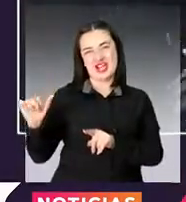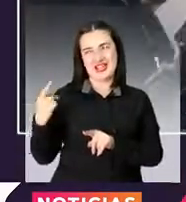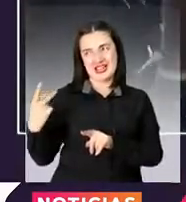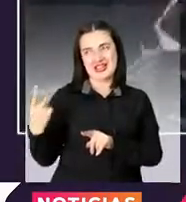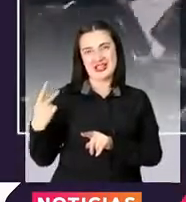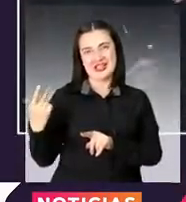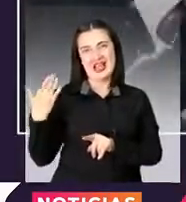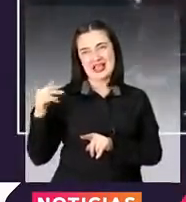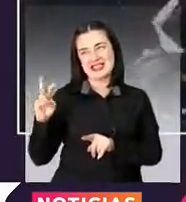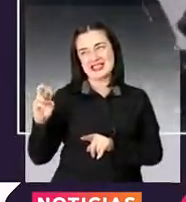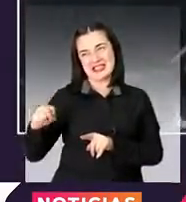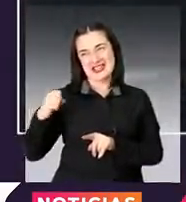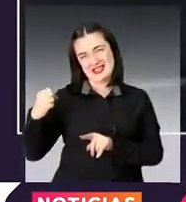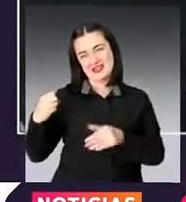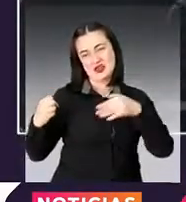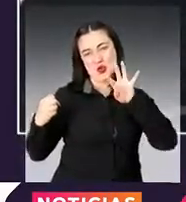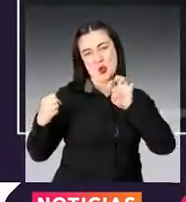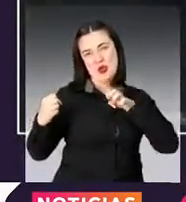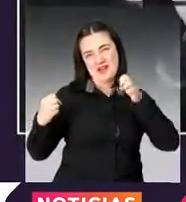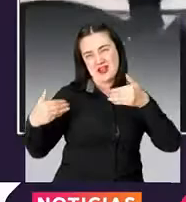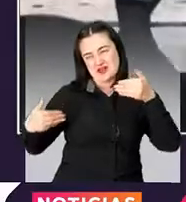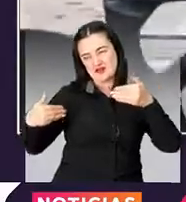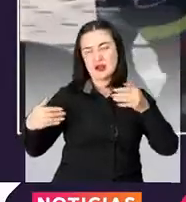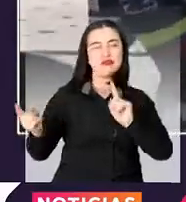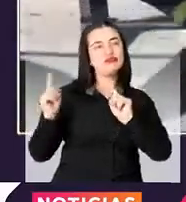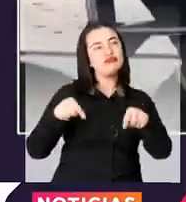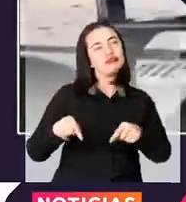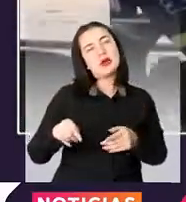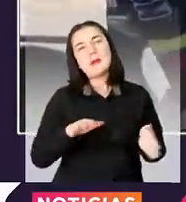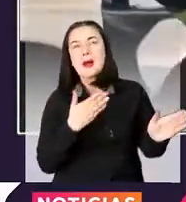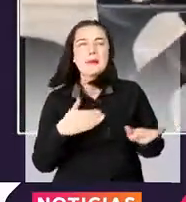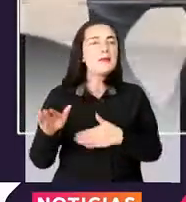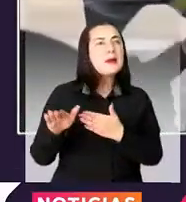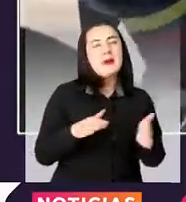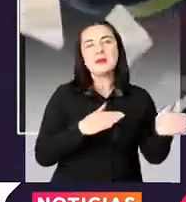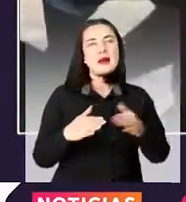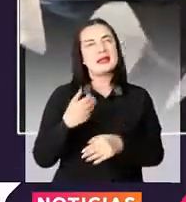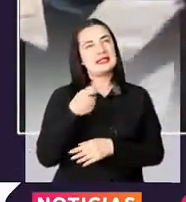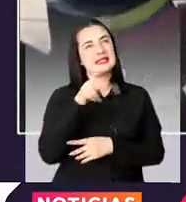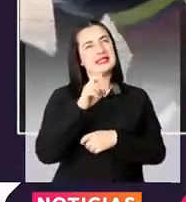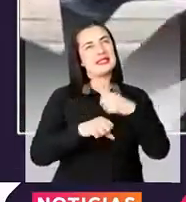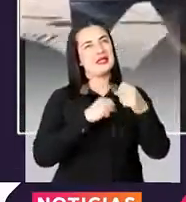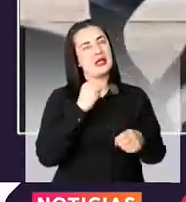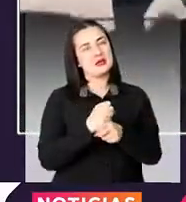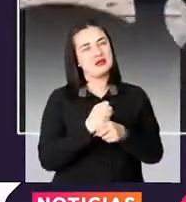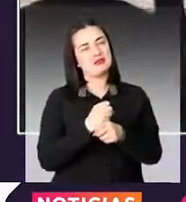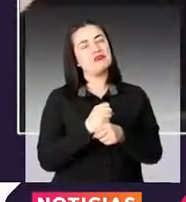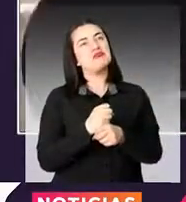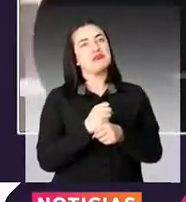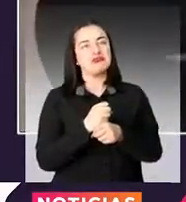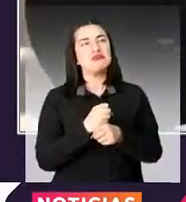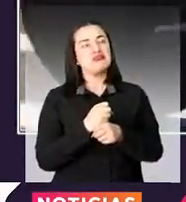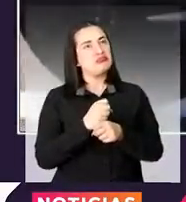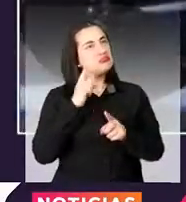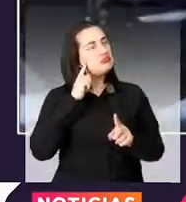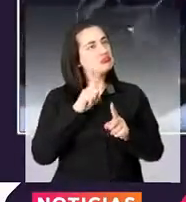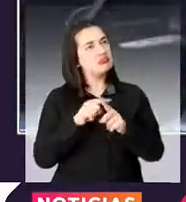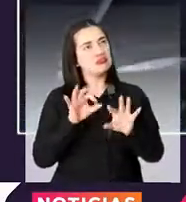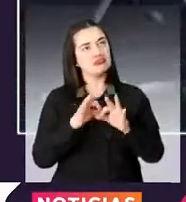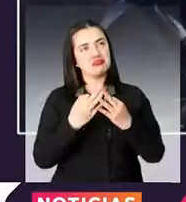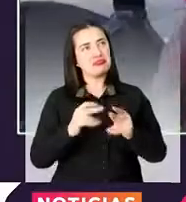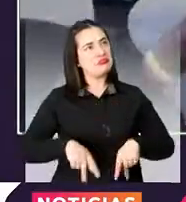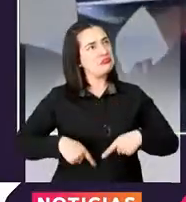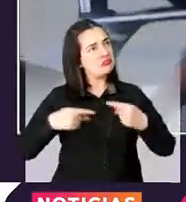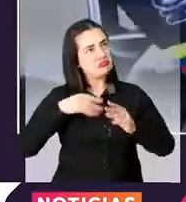tenía 7 años y yo 9. Ingresamos a patinar hasta los 17 años y bueno, siempre nuestra vida familiar y personal ha